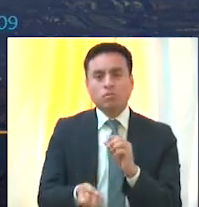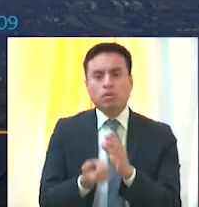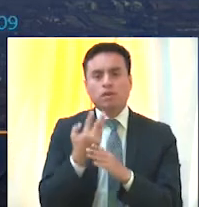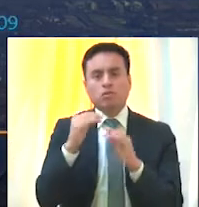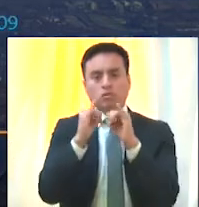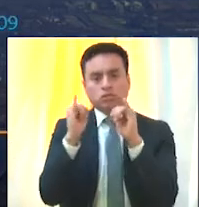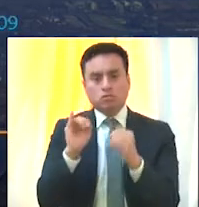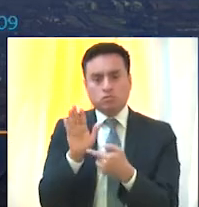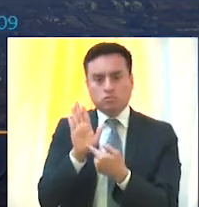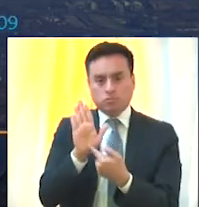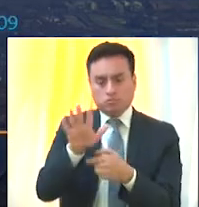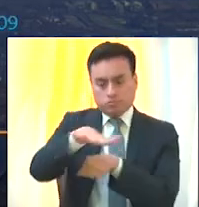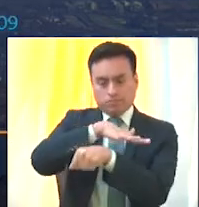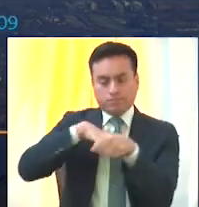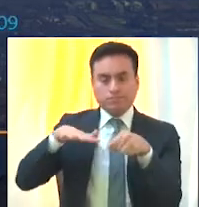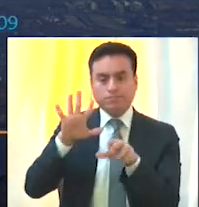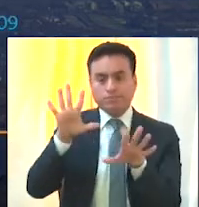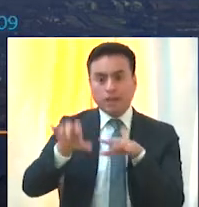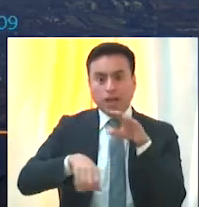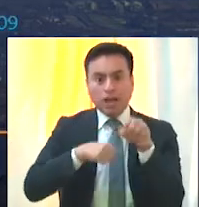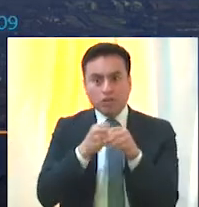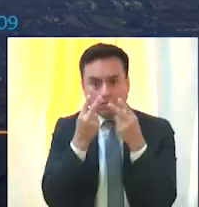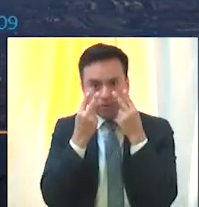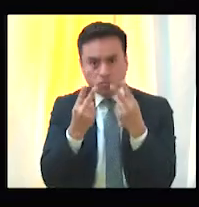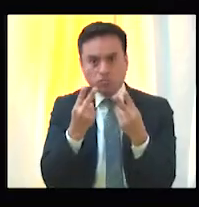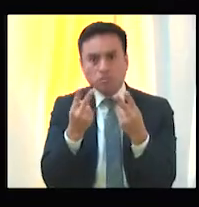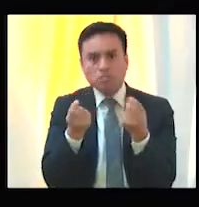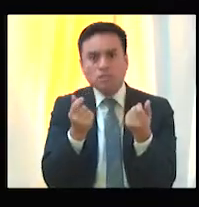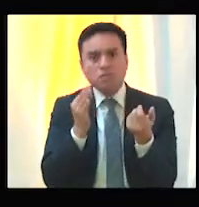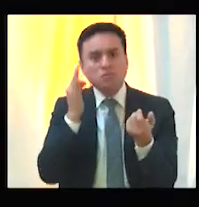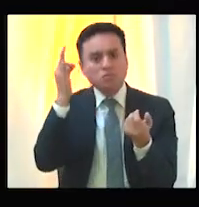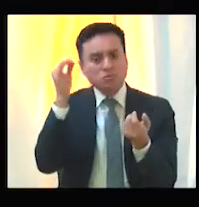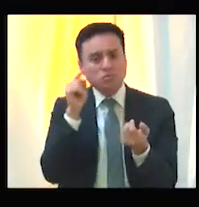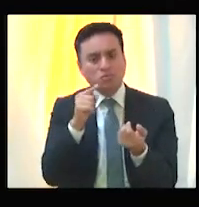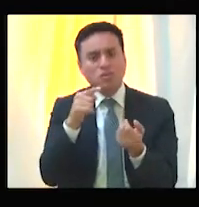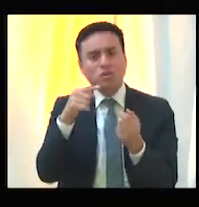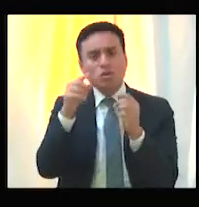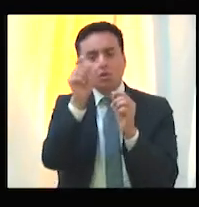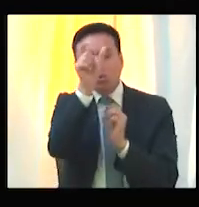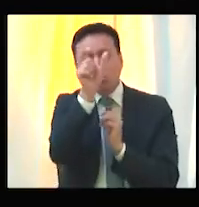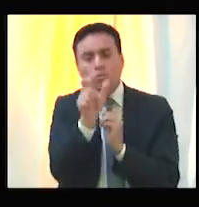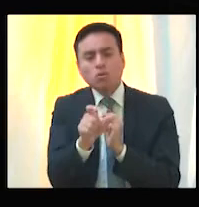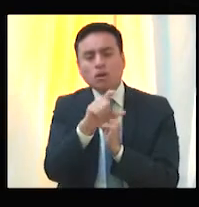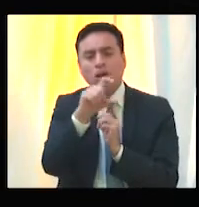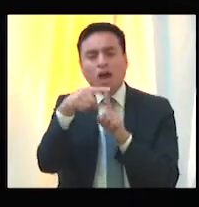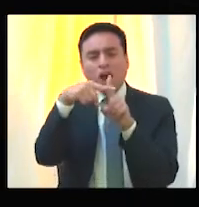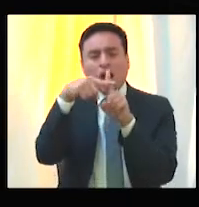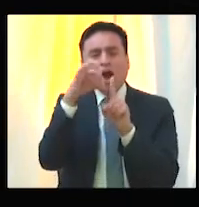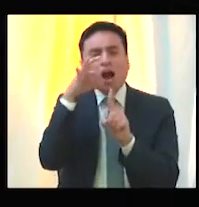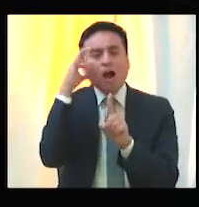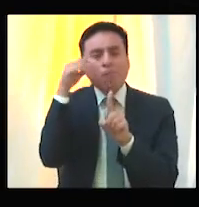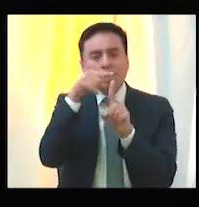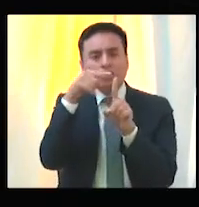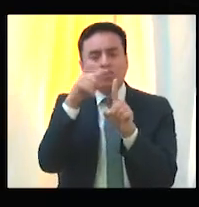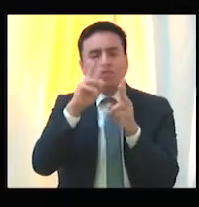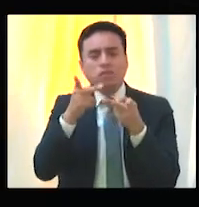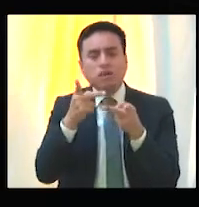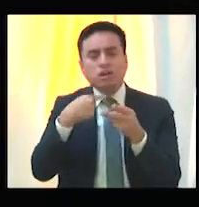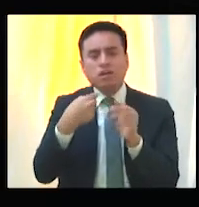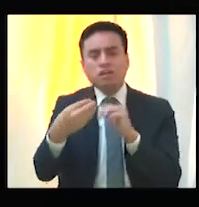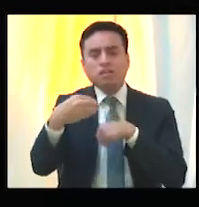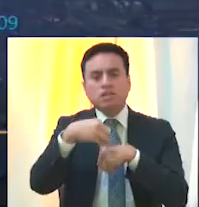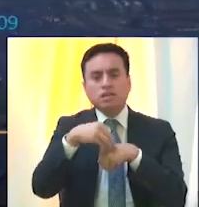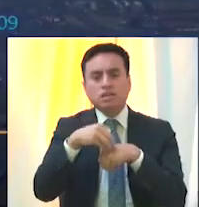condición, la que estamos viendo en estos últimos 10 años, se empieza a parecer un poco el futuro. La cruz que está en amarillo ahí, precisamente corresponde a lo que nos indican